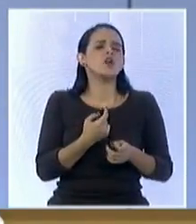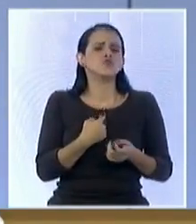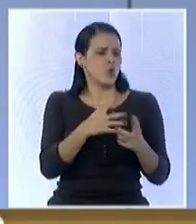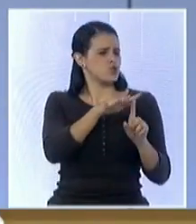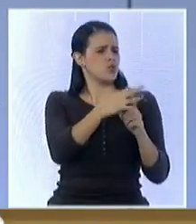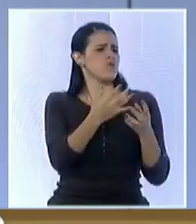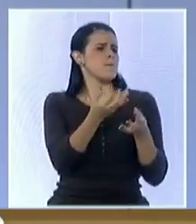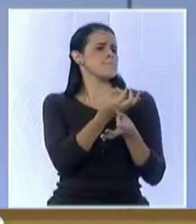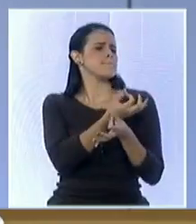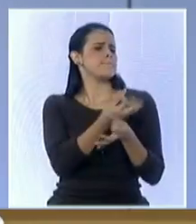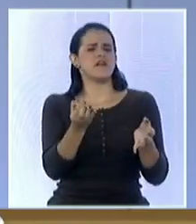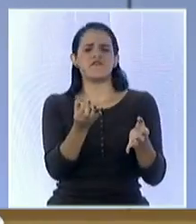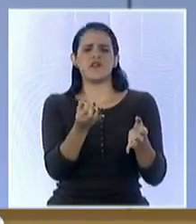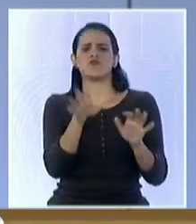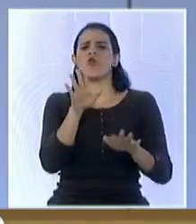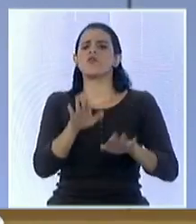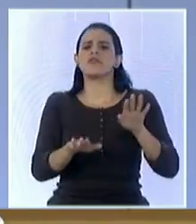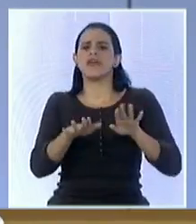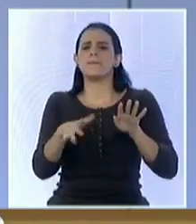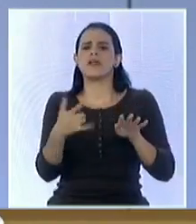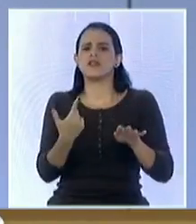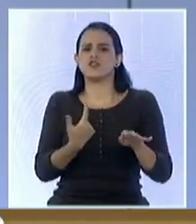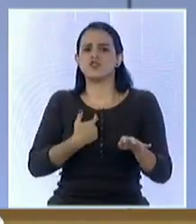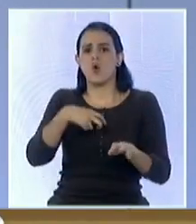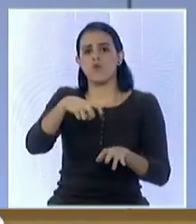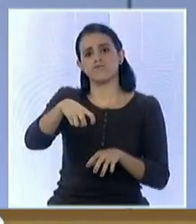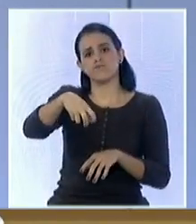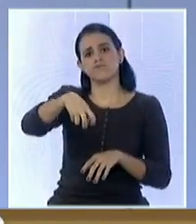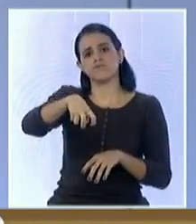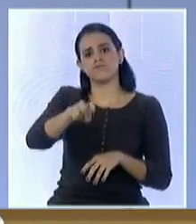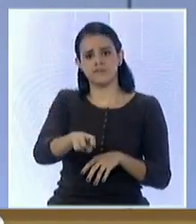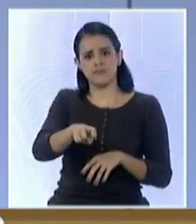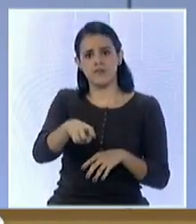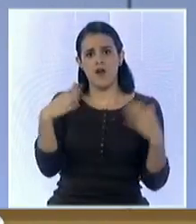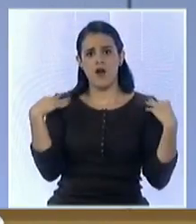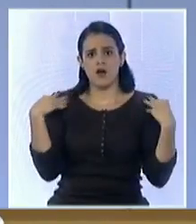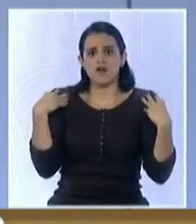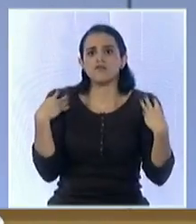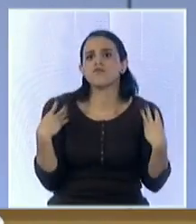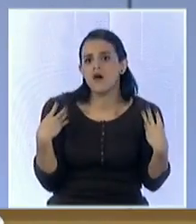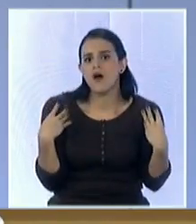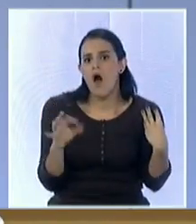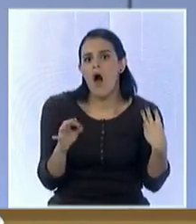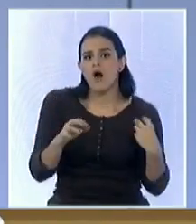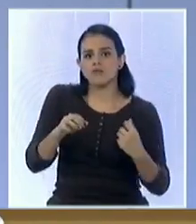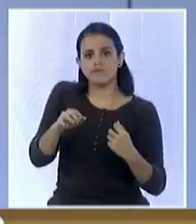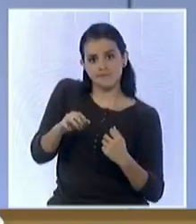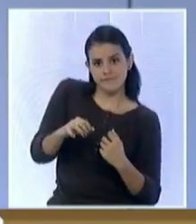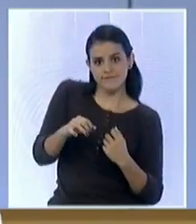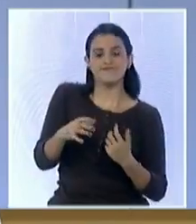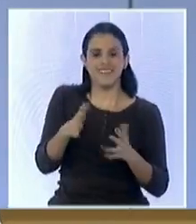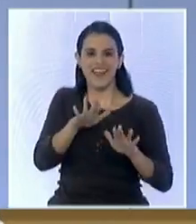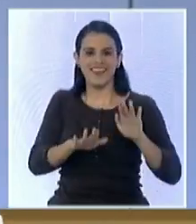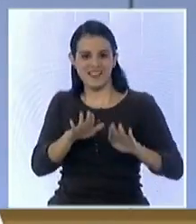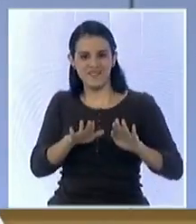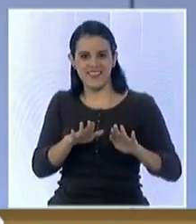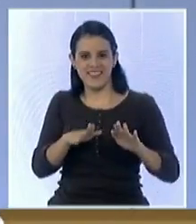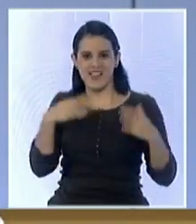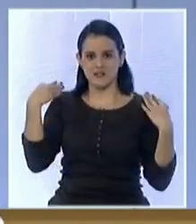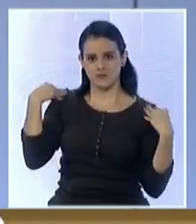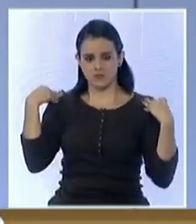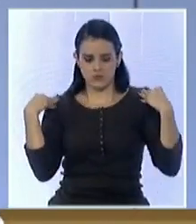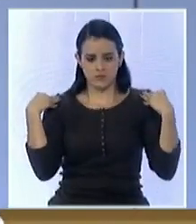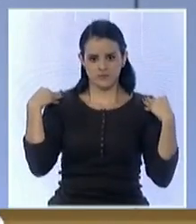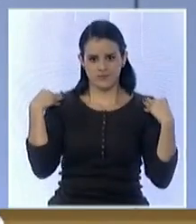estoy derecho, no estoy haciendo las cosas bien, me estoy sentando encorvado o me estoy sentando en una mala posición. Pero nunca nos vamos a ese tema